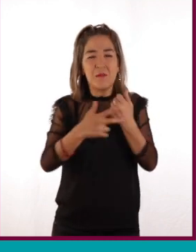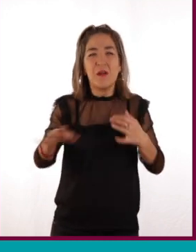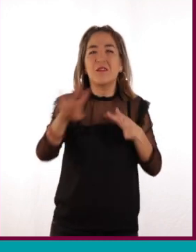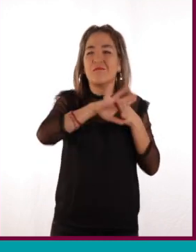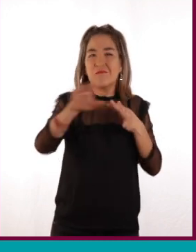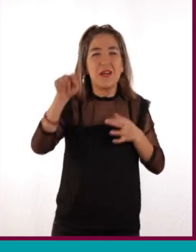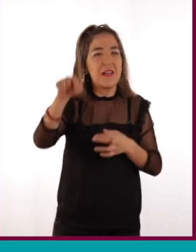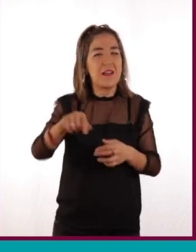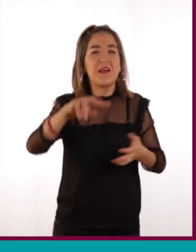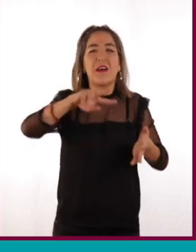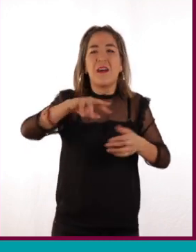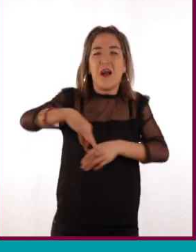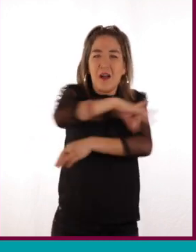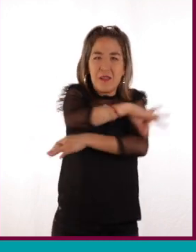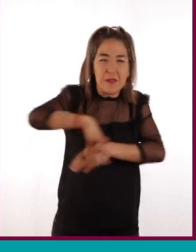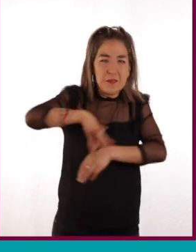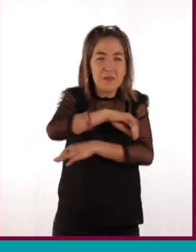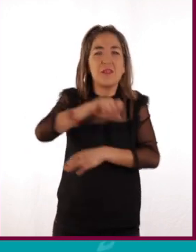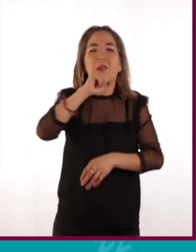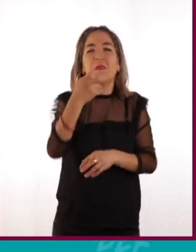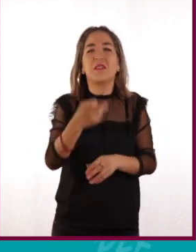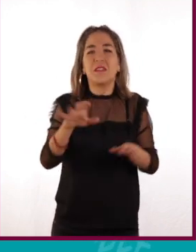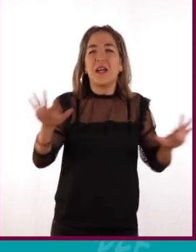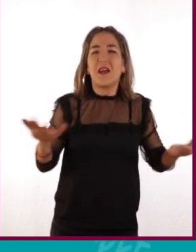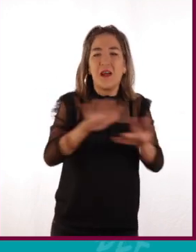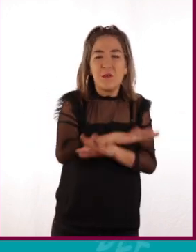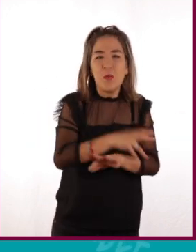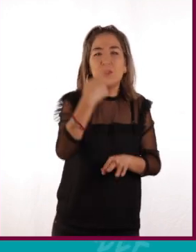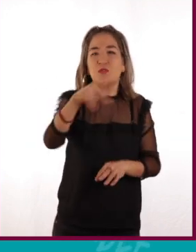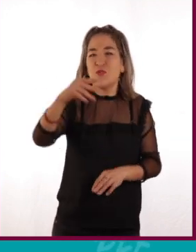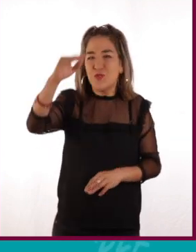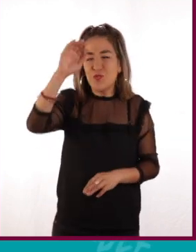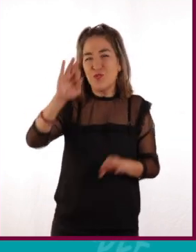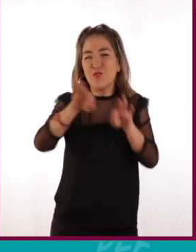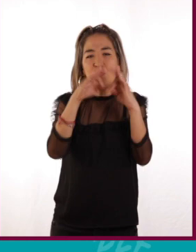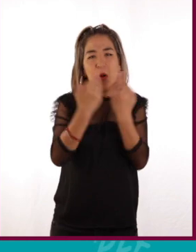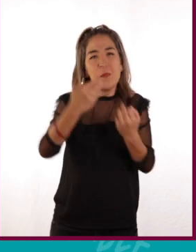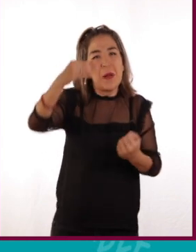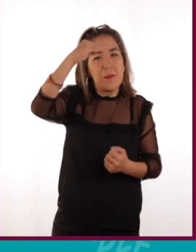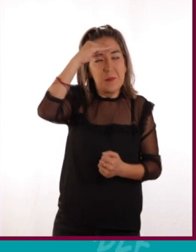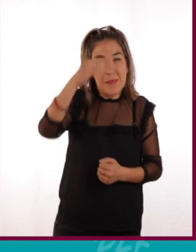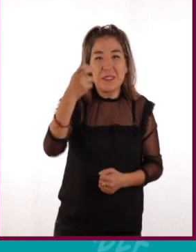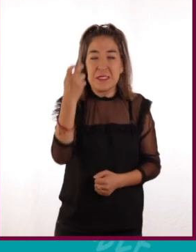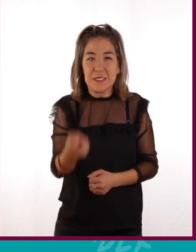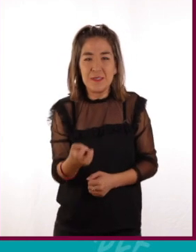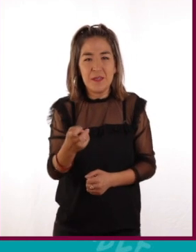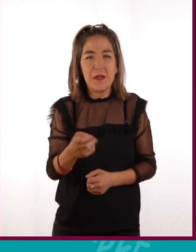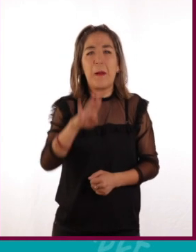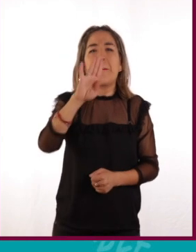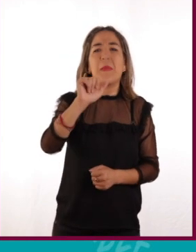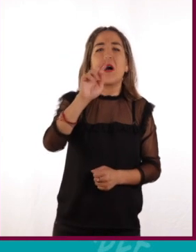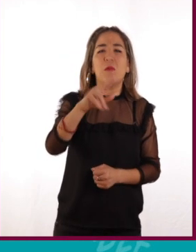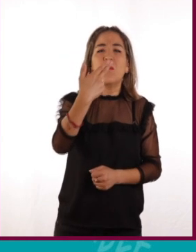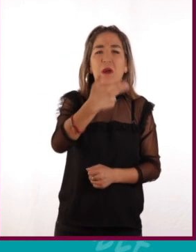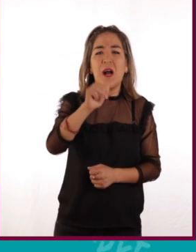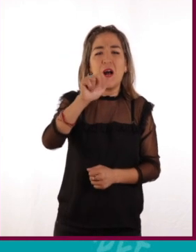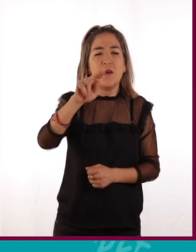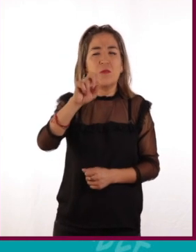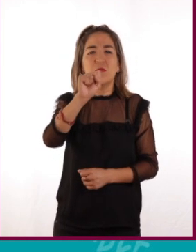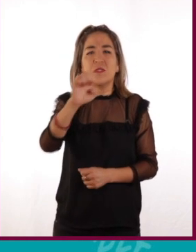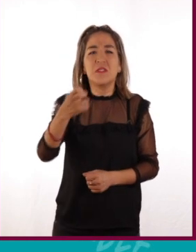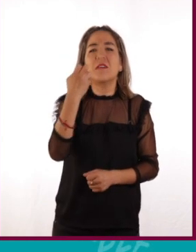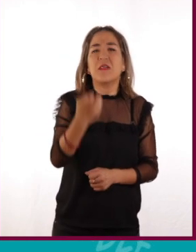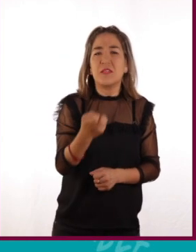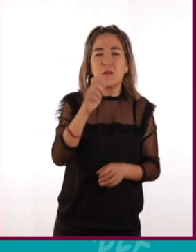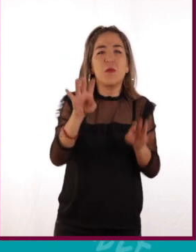Europa, de la emigración de los arquitectos, pero sobre todo de la emigración de la forma de pensar. O sea, creo que el